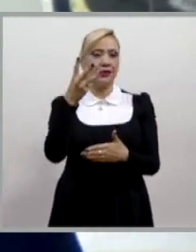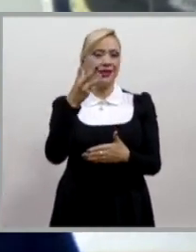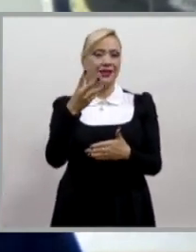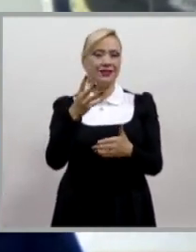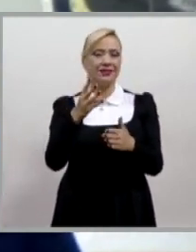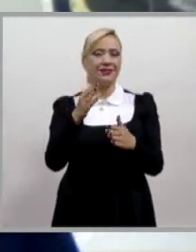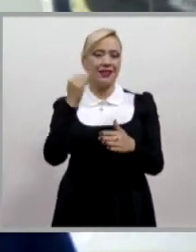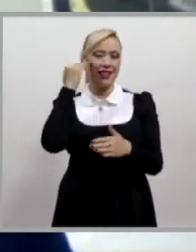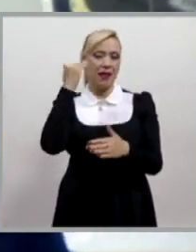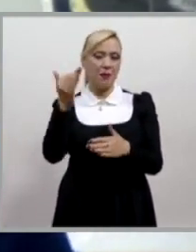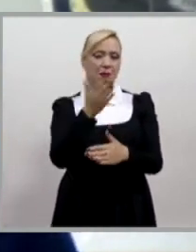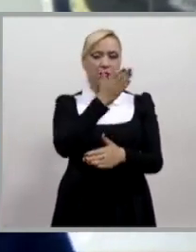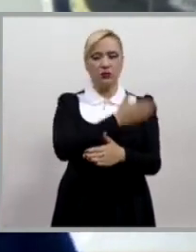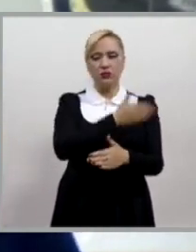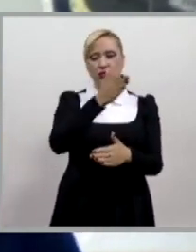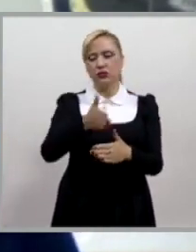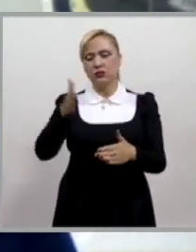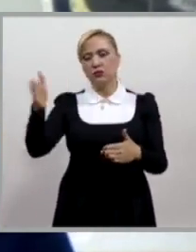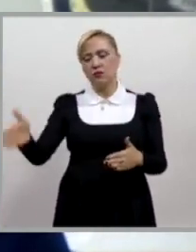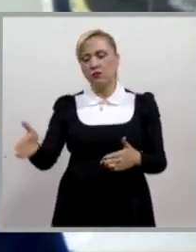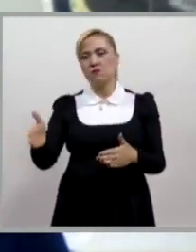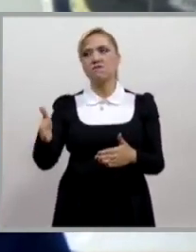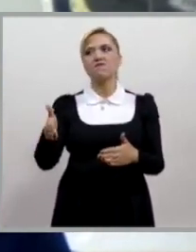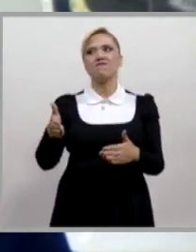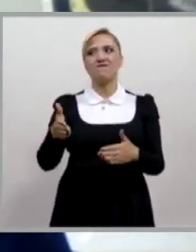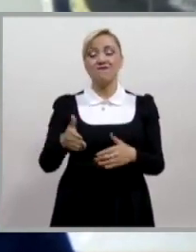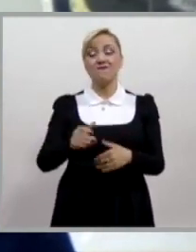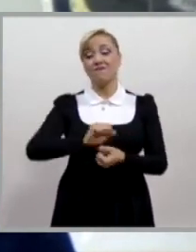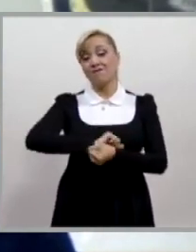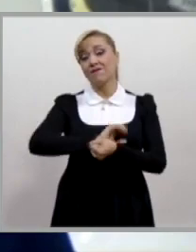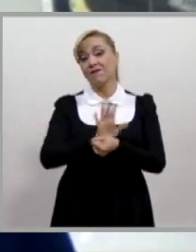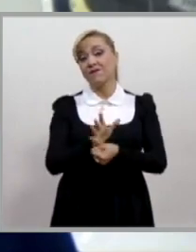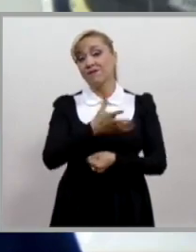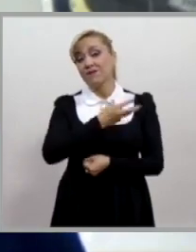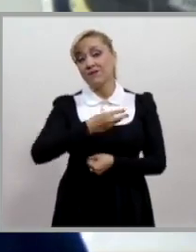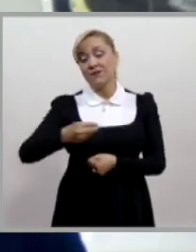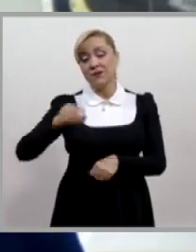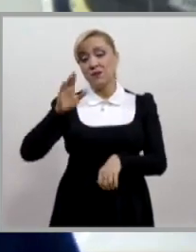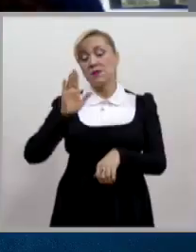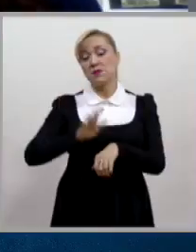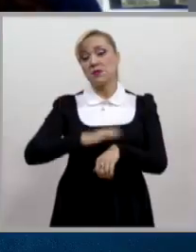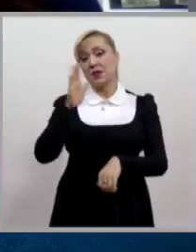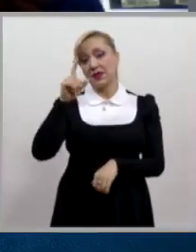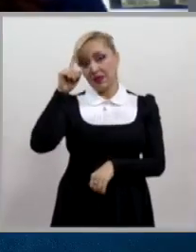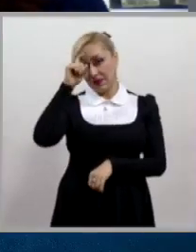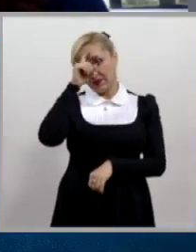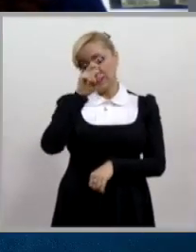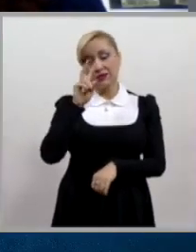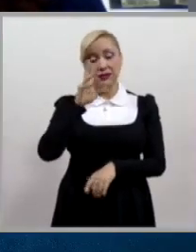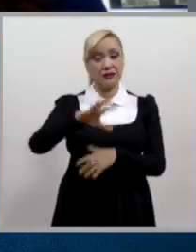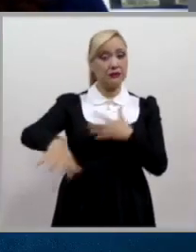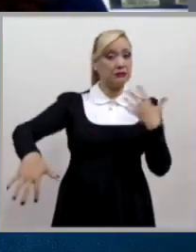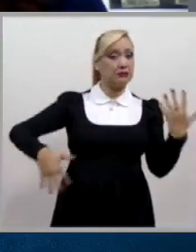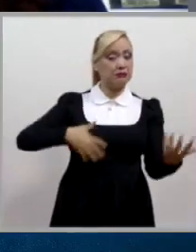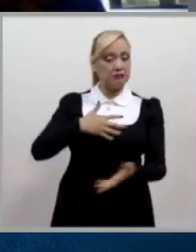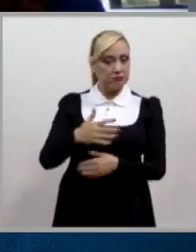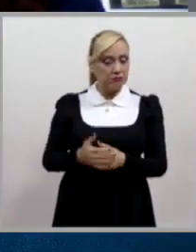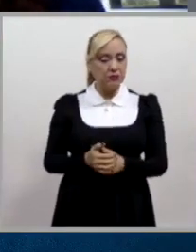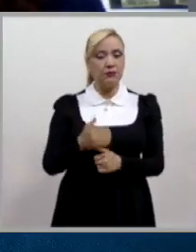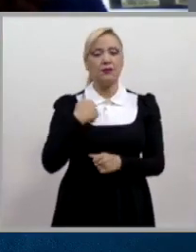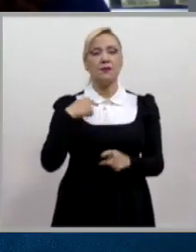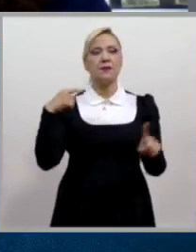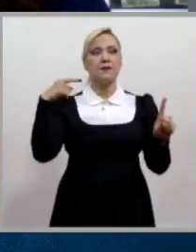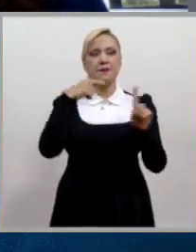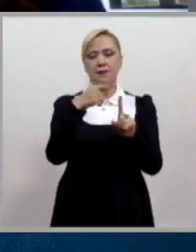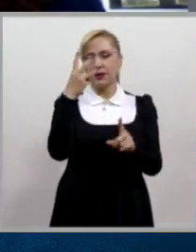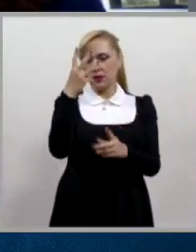discusiones que ya estaban latentes, pero que evidentemente la situación de la pandemia las hizo más urgentes. Yo quisiera enfocarme rápidamente